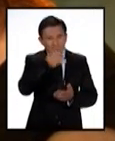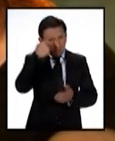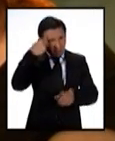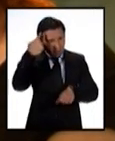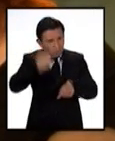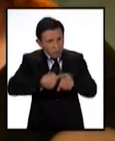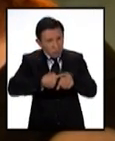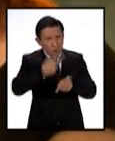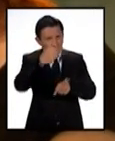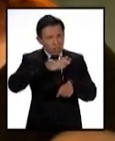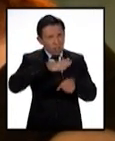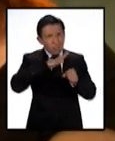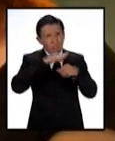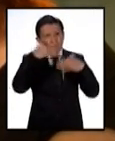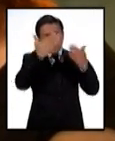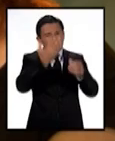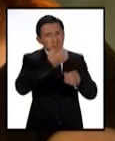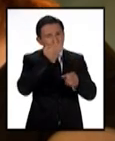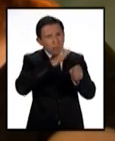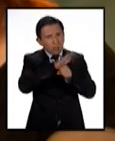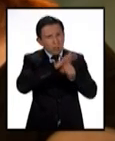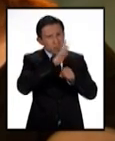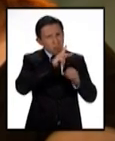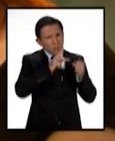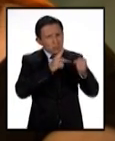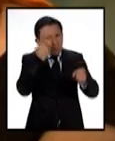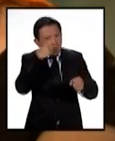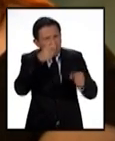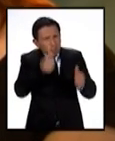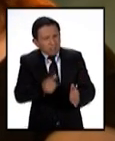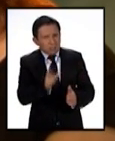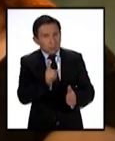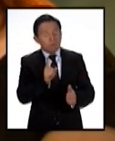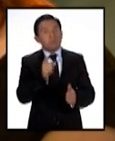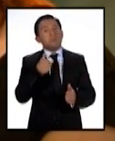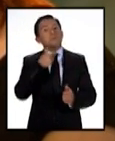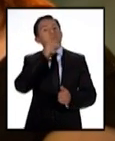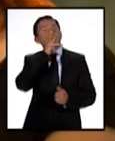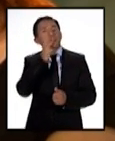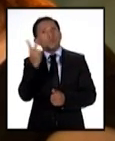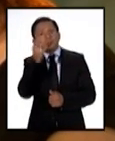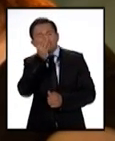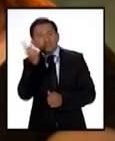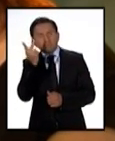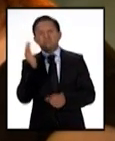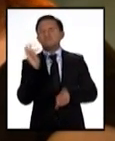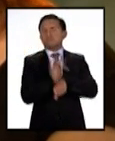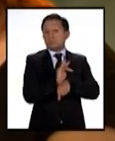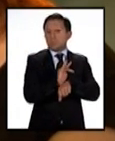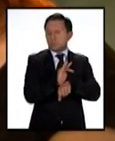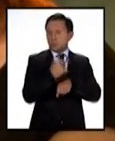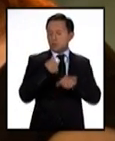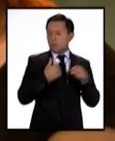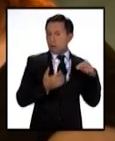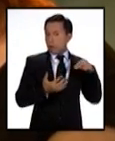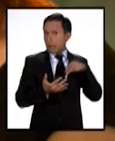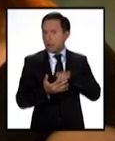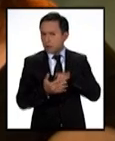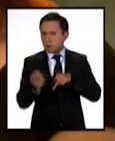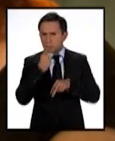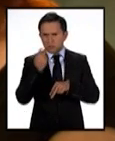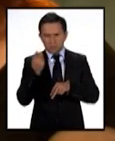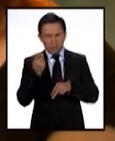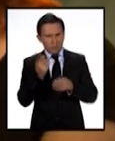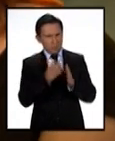padres me lo defendieron. Yo cuando llegué le dije, perdón, ¿es hacia mi hijo a quien se refieren? Y ella me dijo, no sea falta de respeto, llega